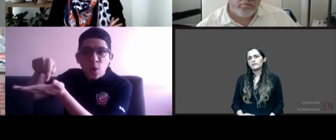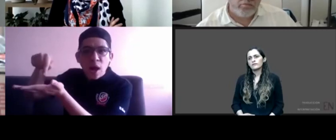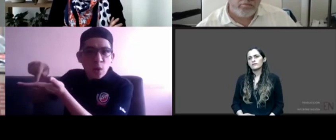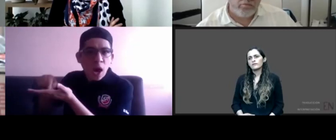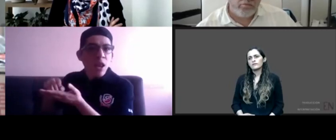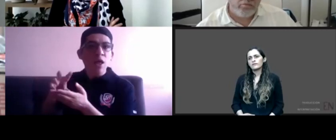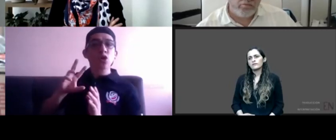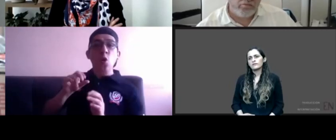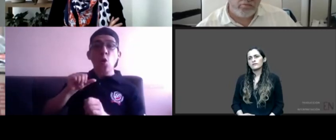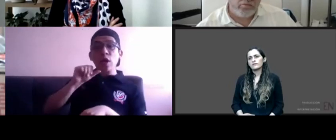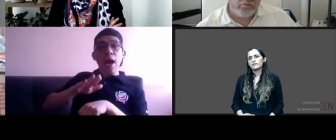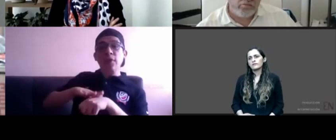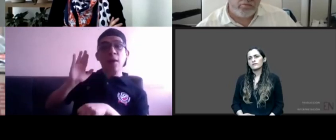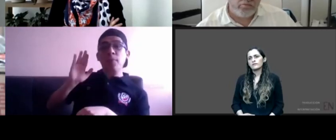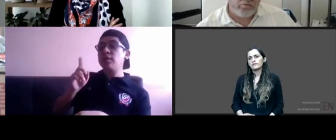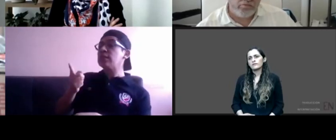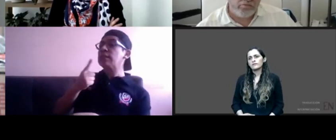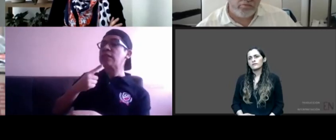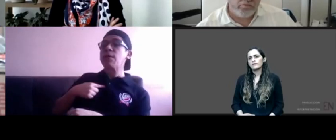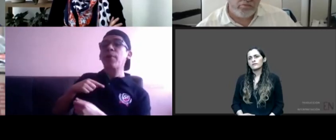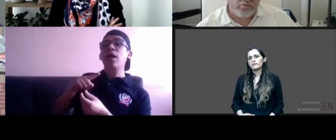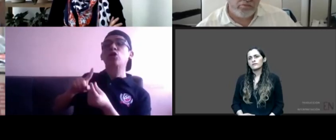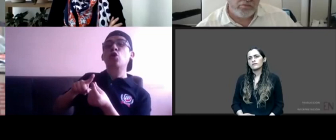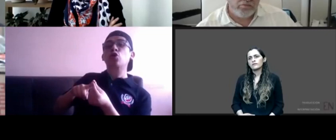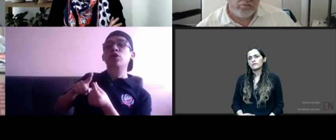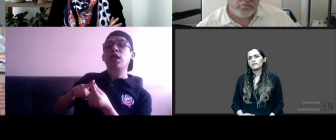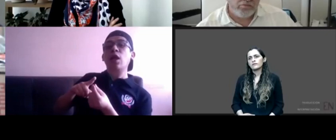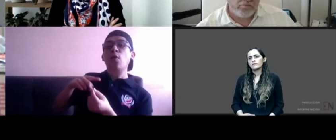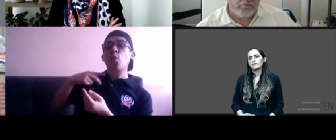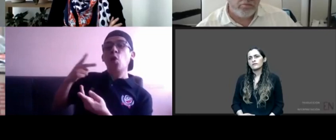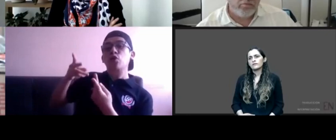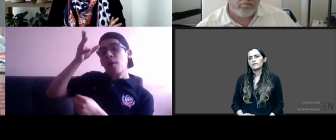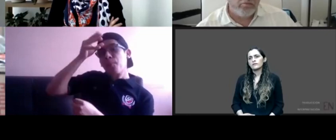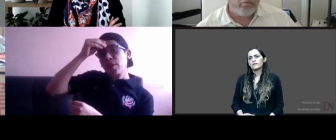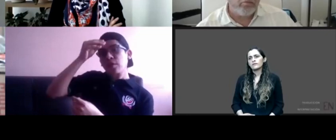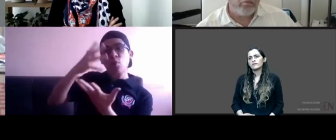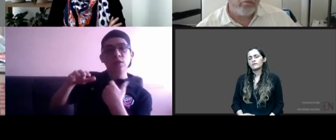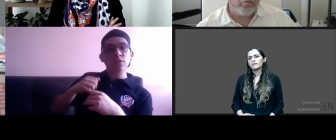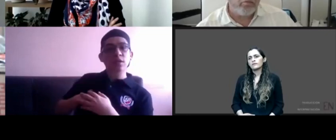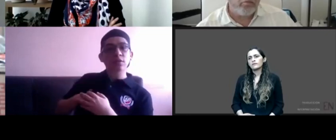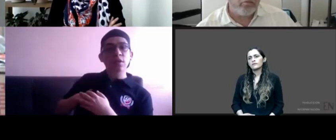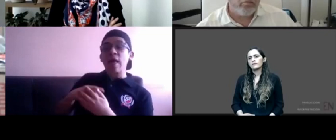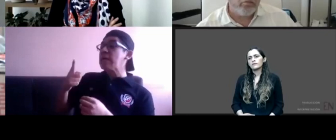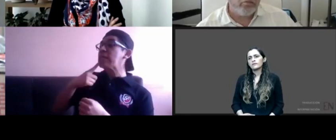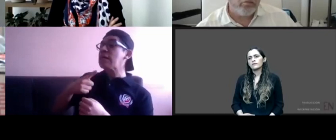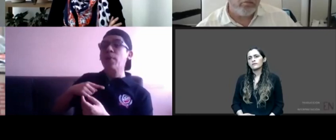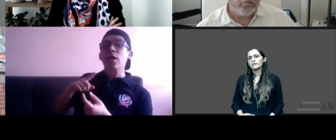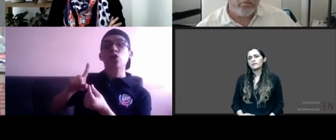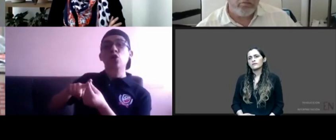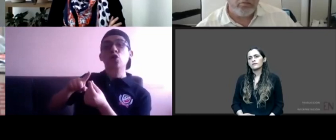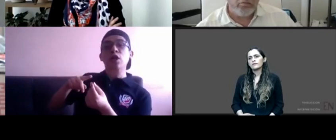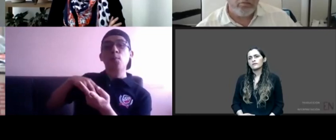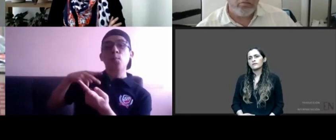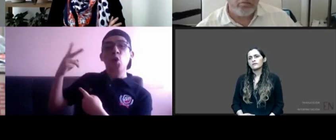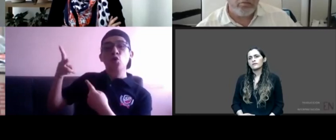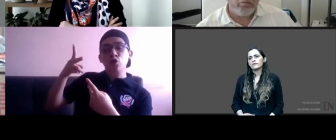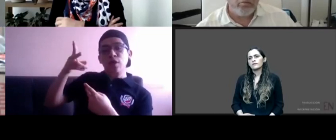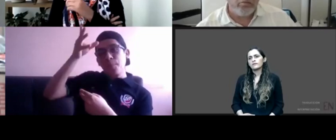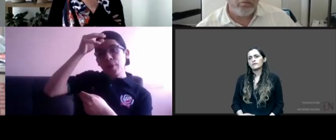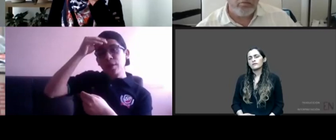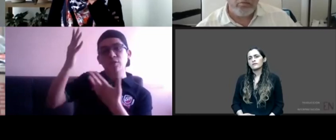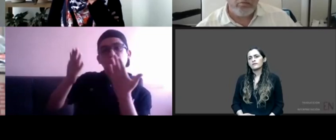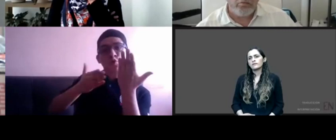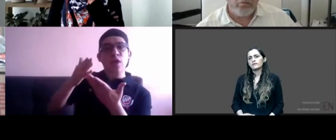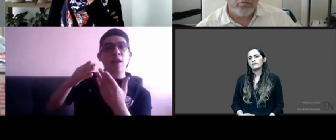sugerencia es incorpórense, convivan con la comunidad sorda y sepan quién es, ¿no? Cómo somos, cómo usamos nuestra lengua, qué